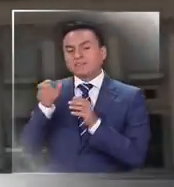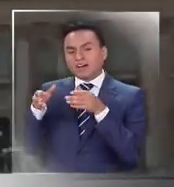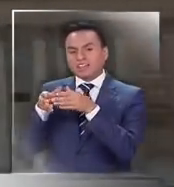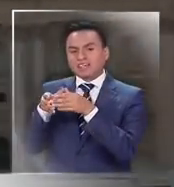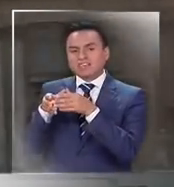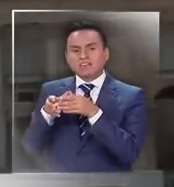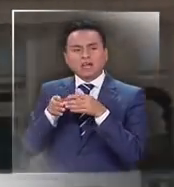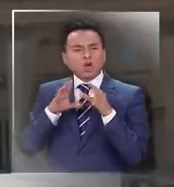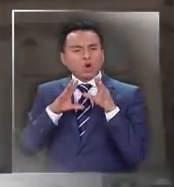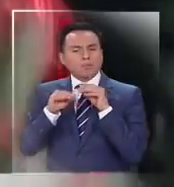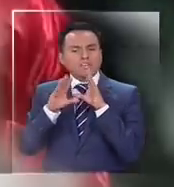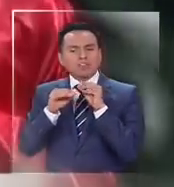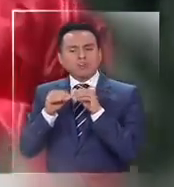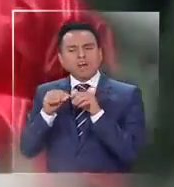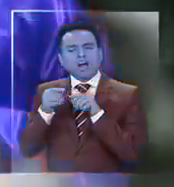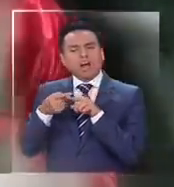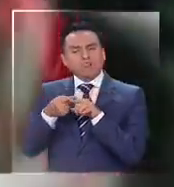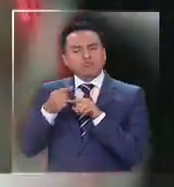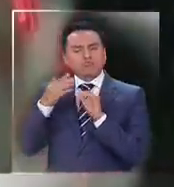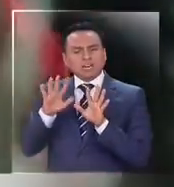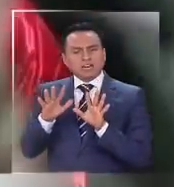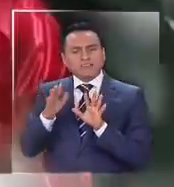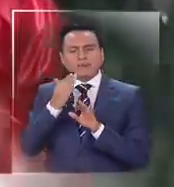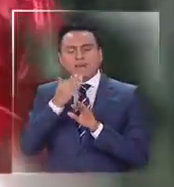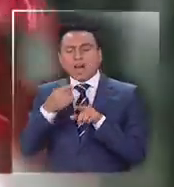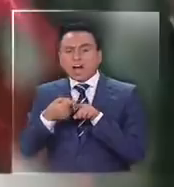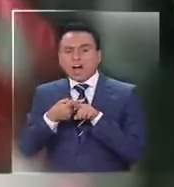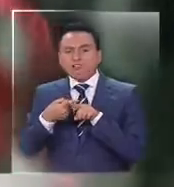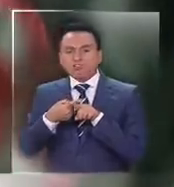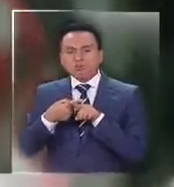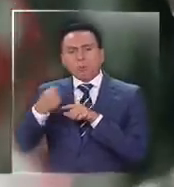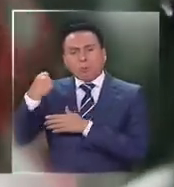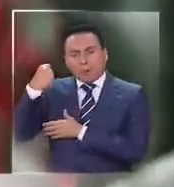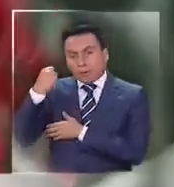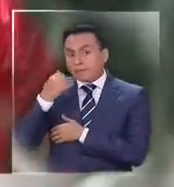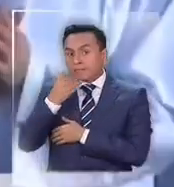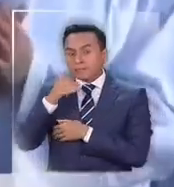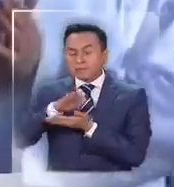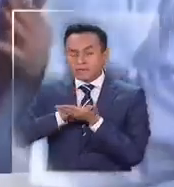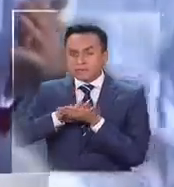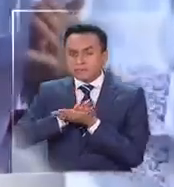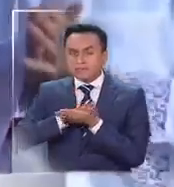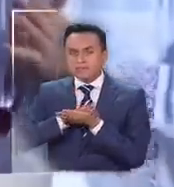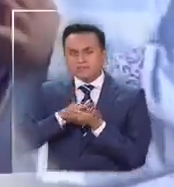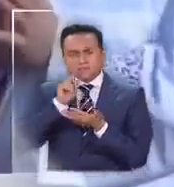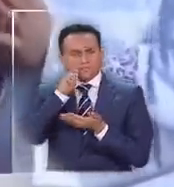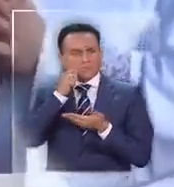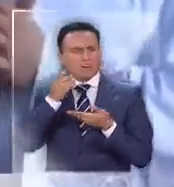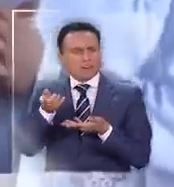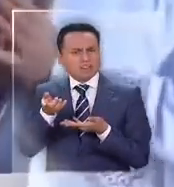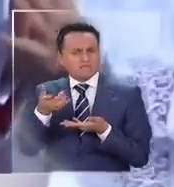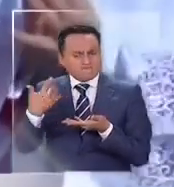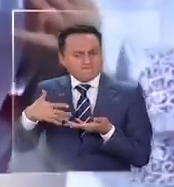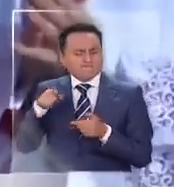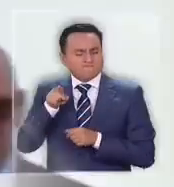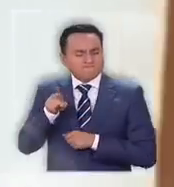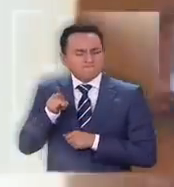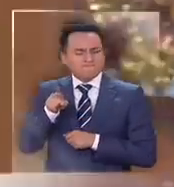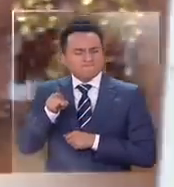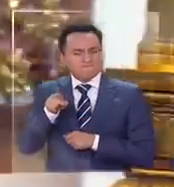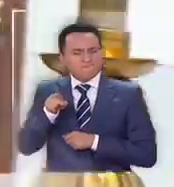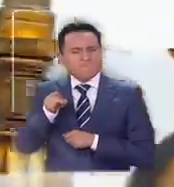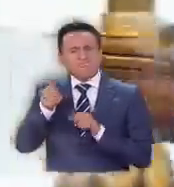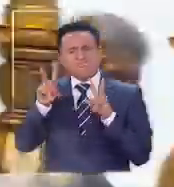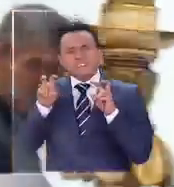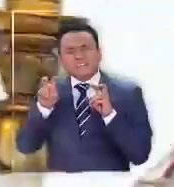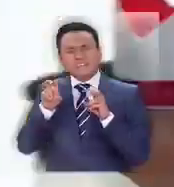Se ha conversado acerca de los abusos, pero también acerca del abuso de poder, por ejemplo, y también de lo que ha significado en términos de